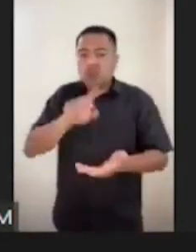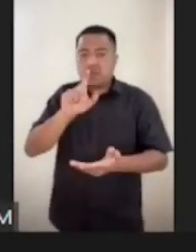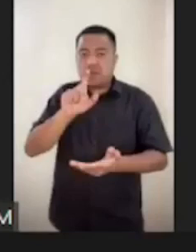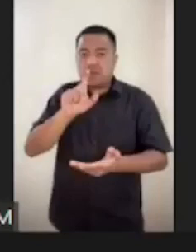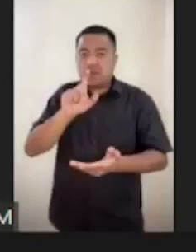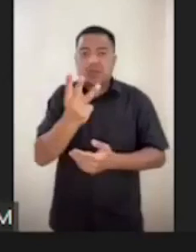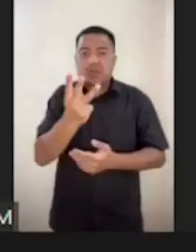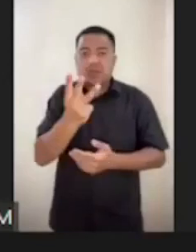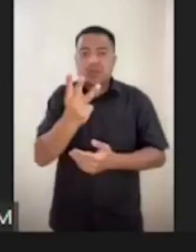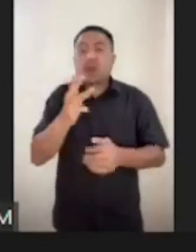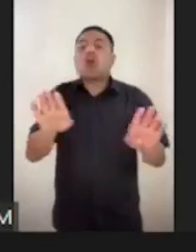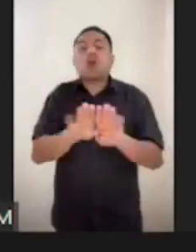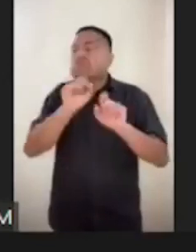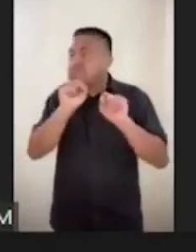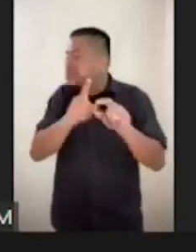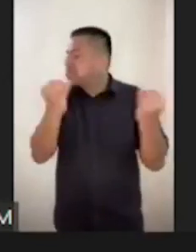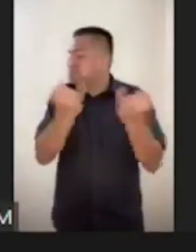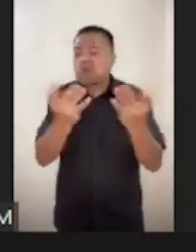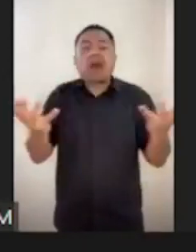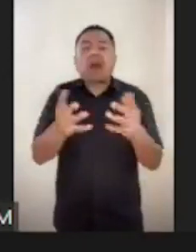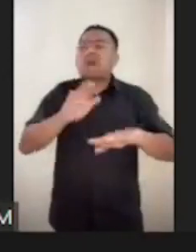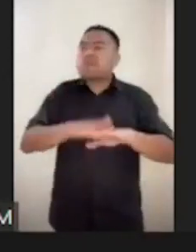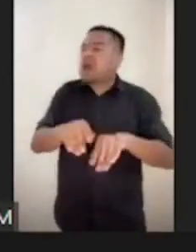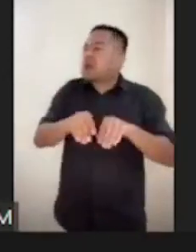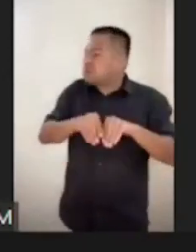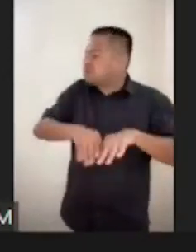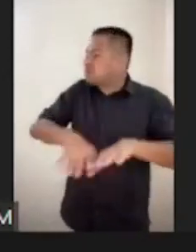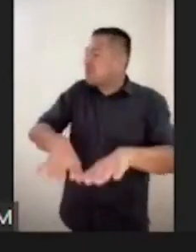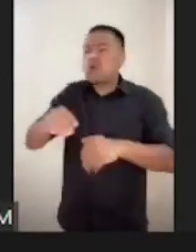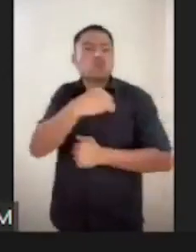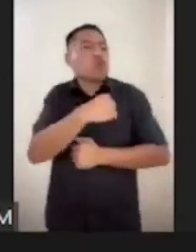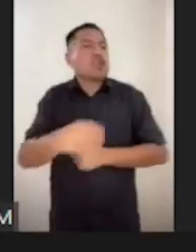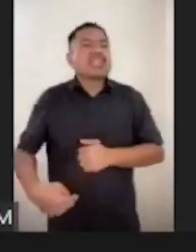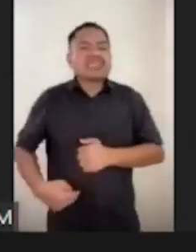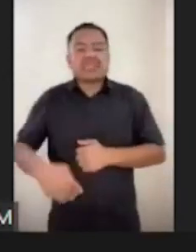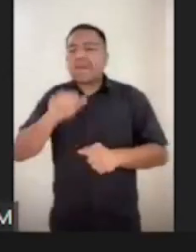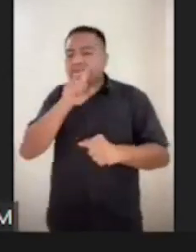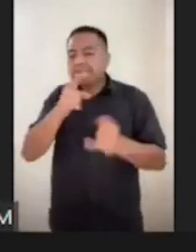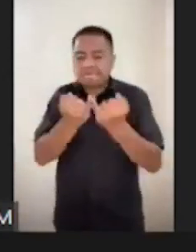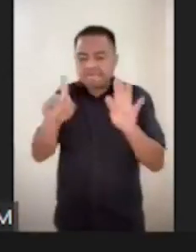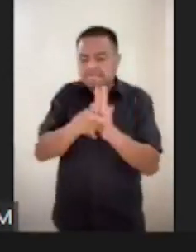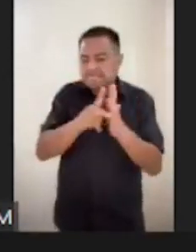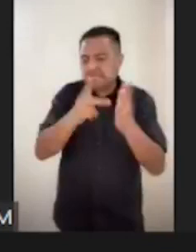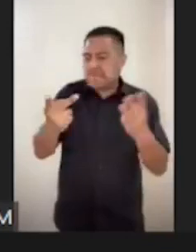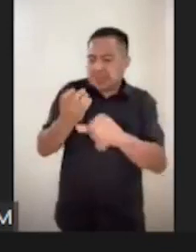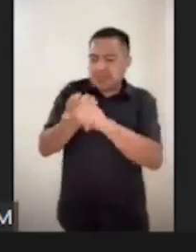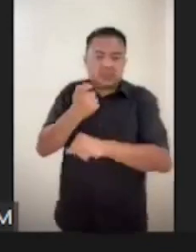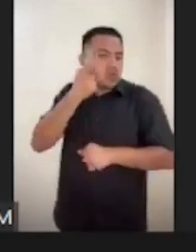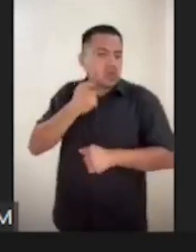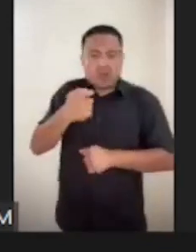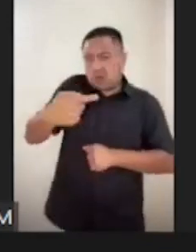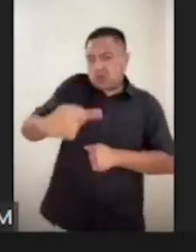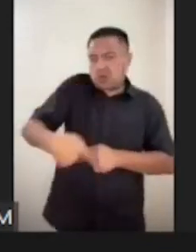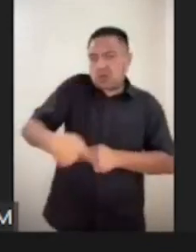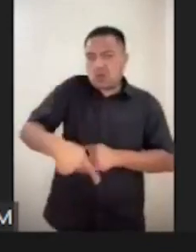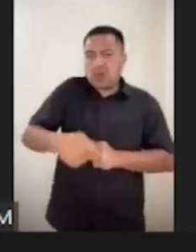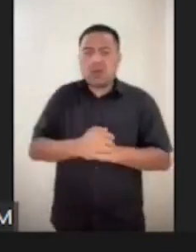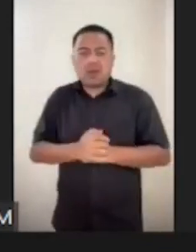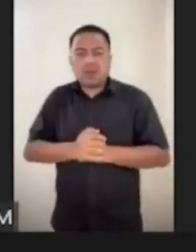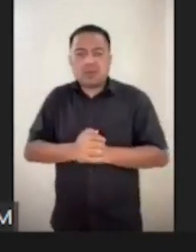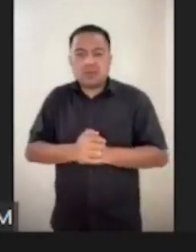como tampoco que se haya realizado su publicación en la Gaceta Municipal y el periódico oficial del Estado. Sin